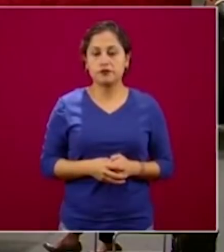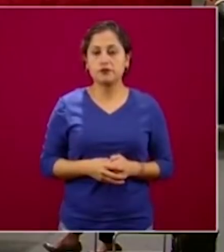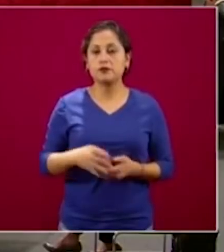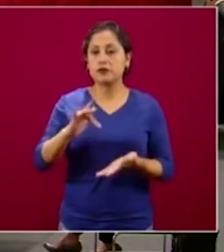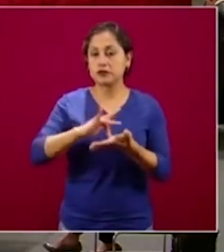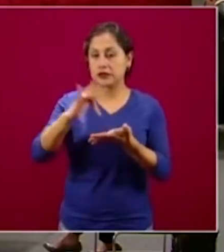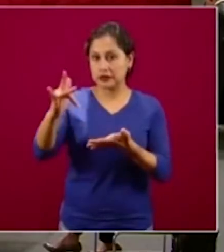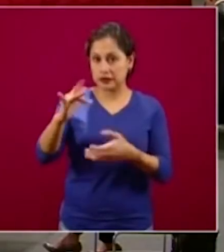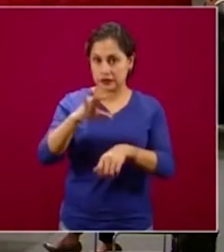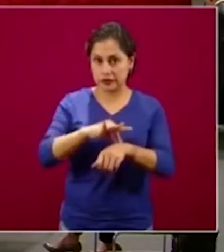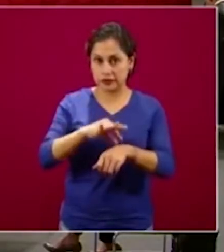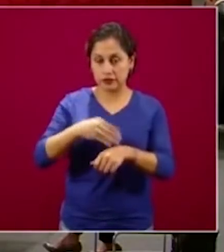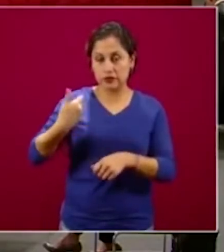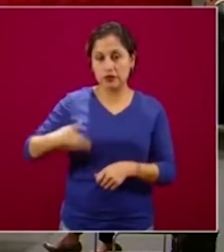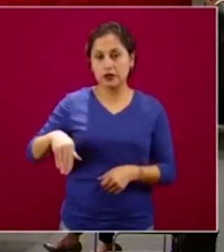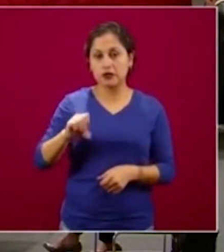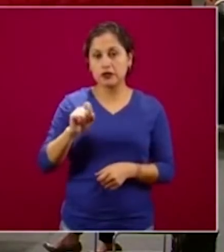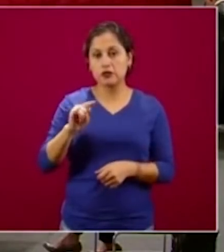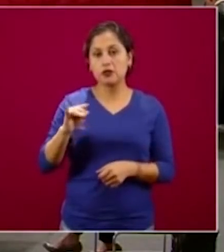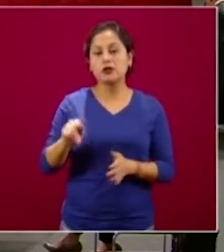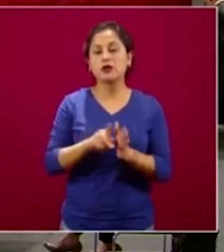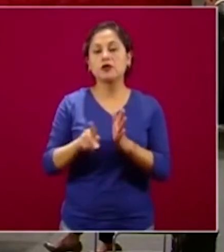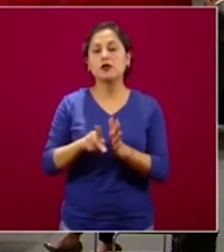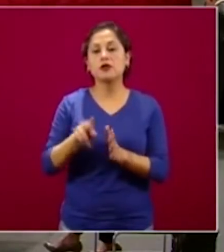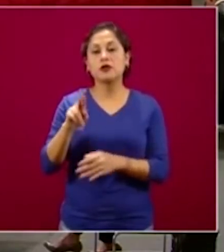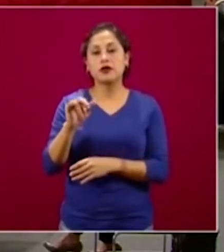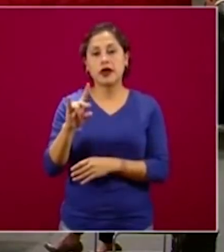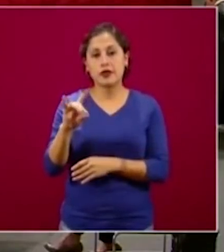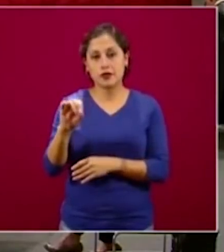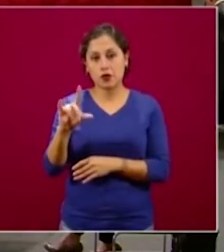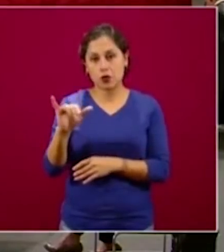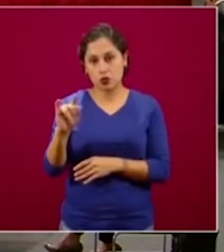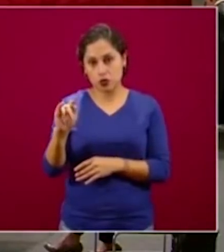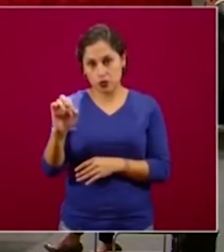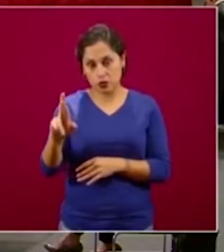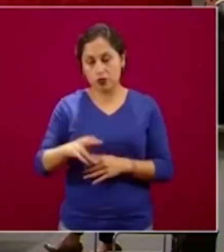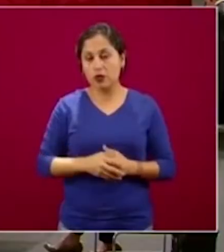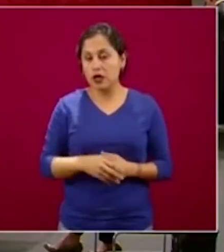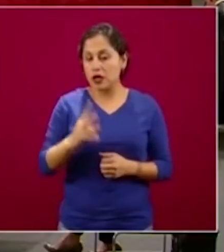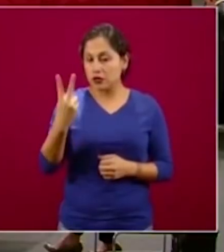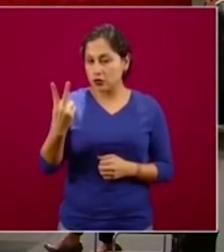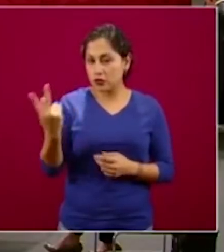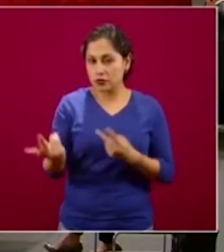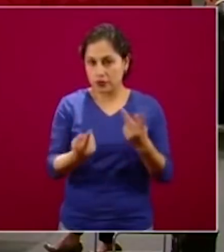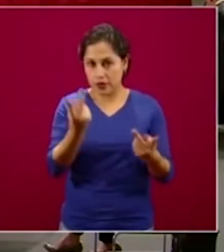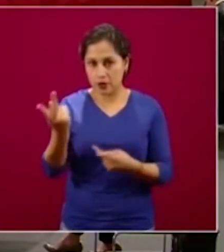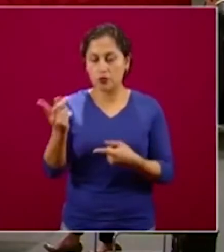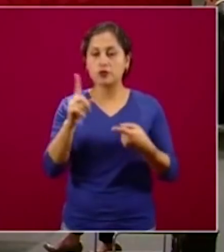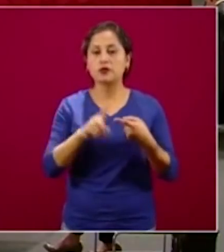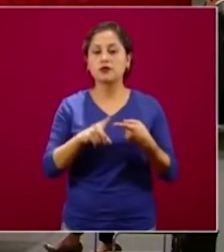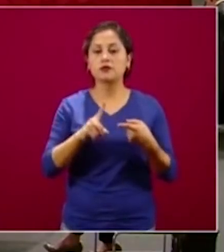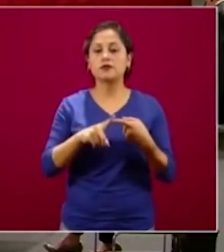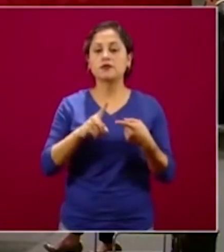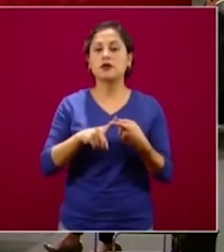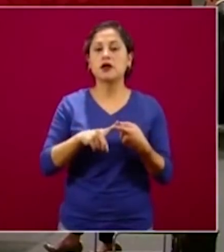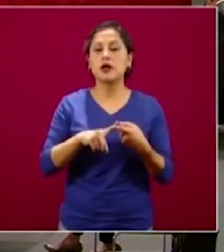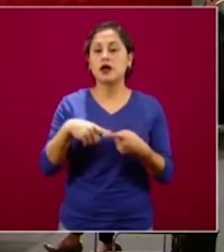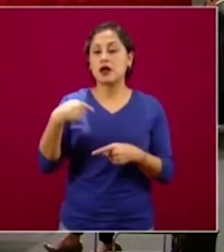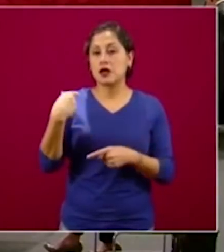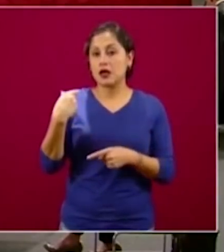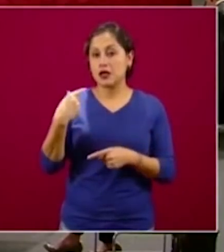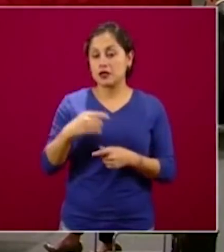Muchas gracias, doctor Saturnino Reyes, de Diario Locutor. Dos preguntas muy rápidas. La primera, a partir del